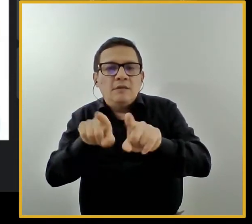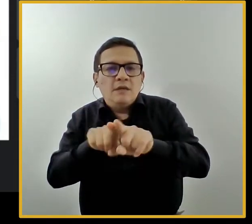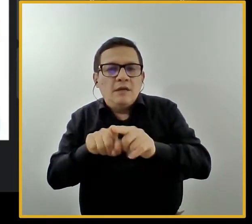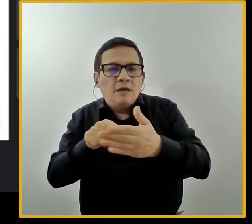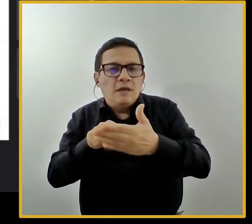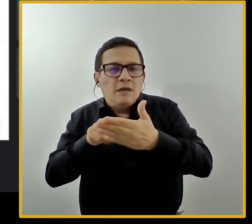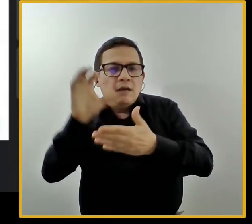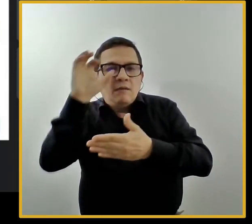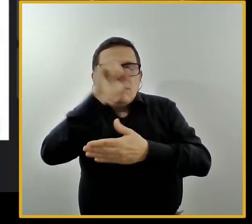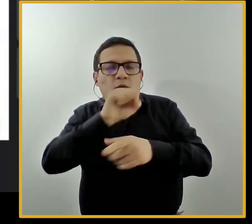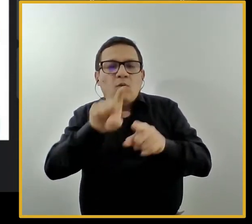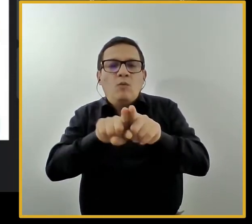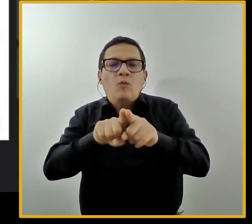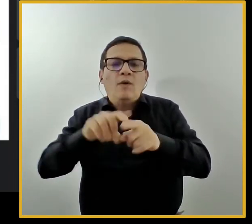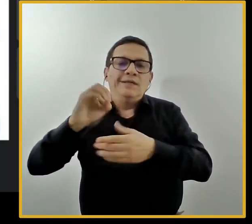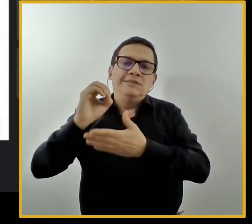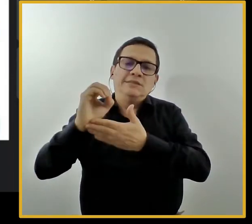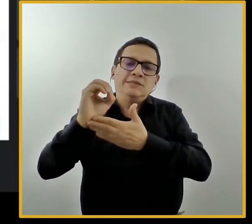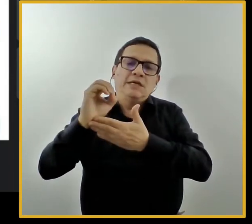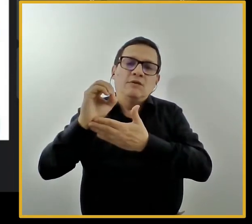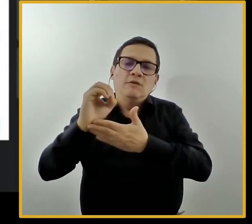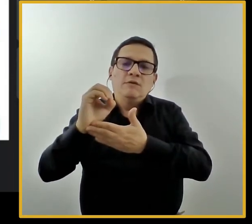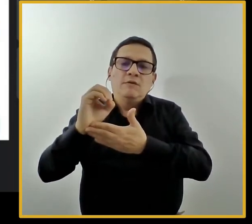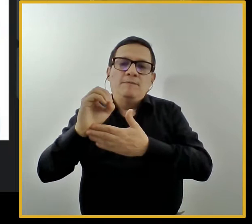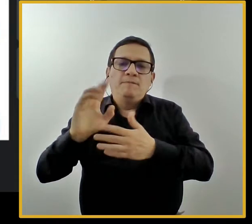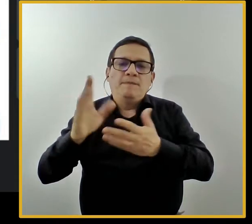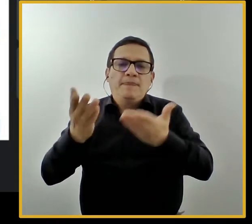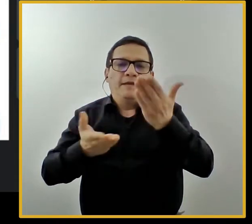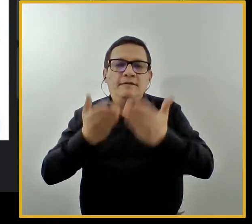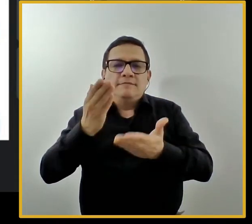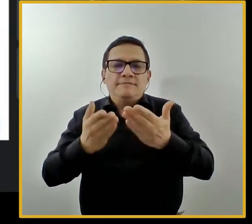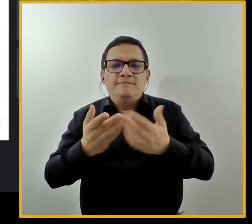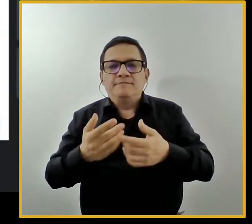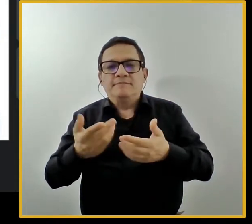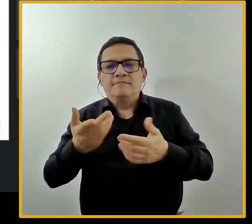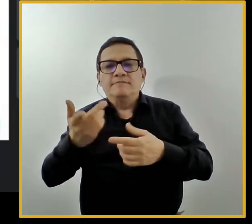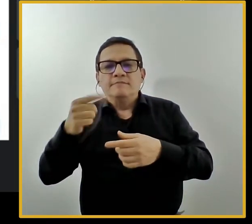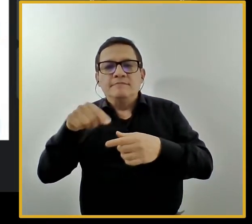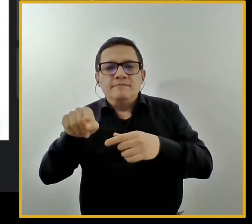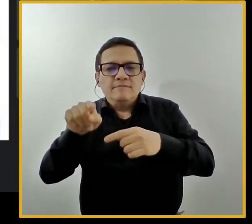0, ¿cierto? Por de X más C sobre